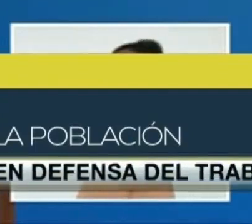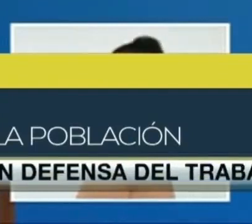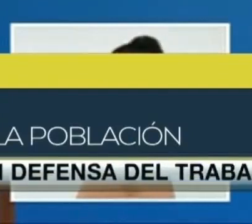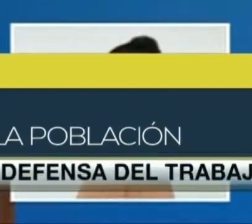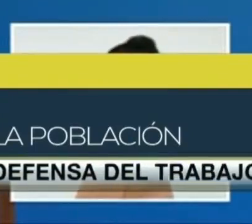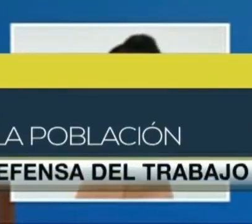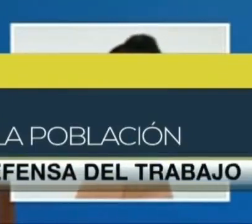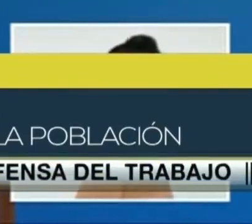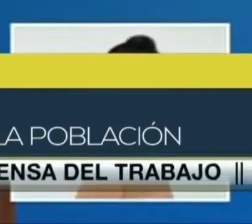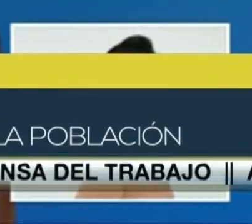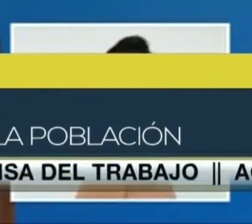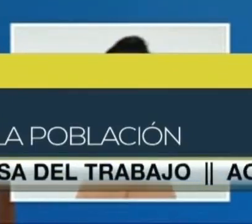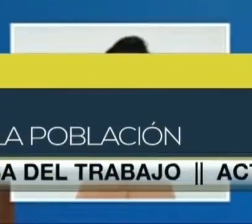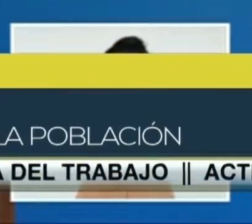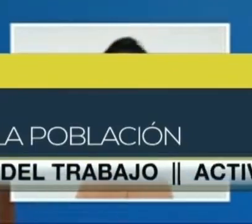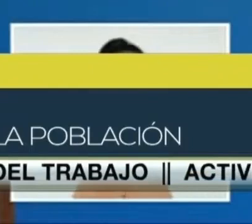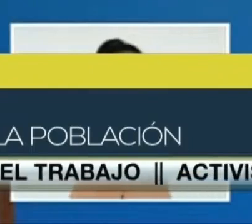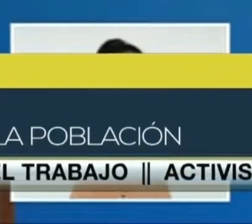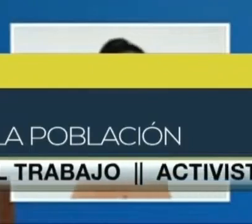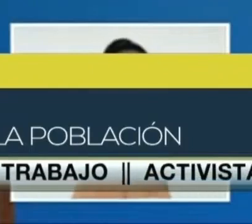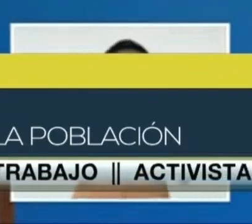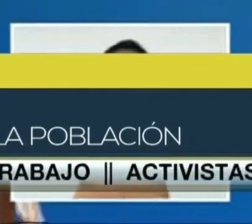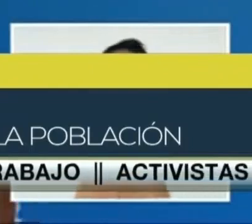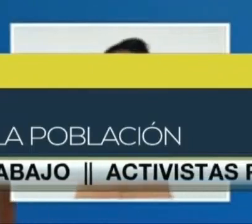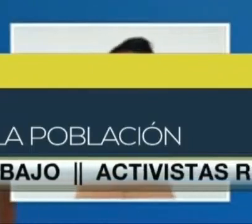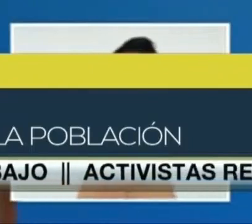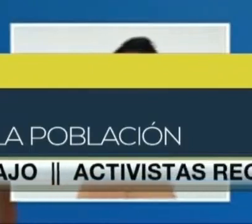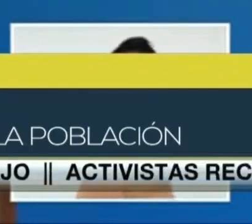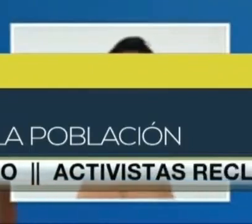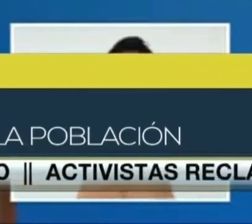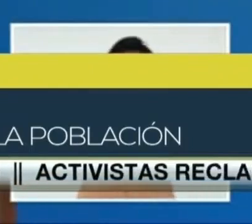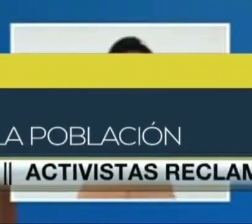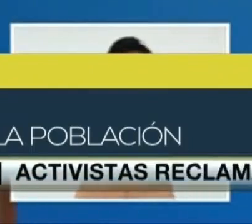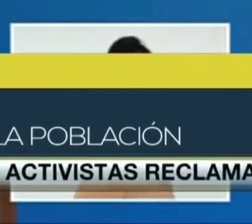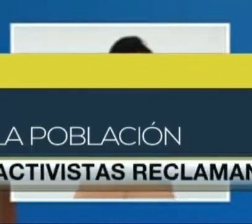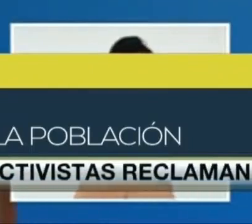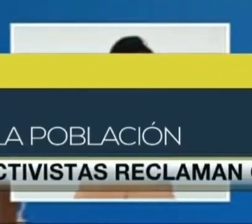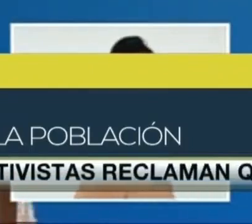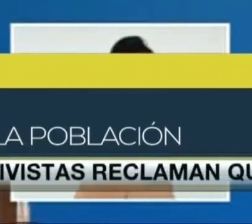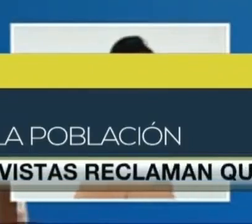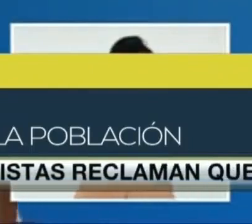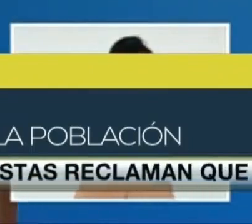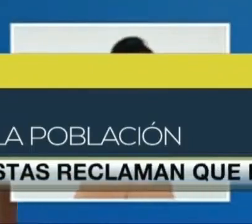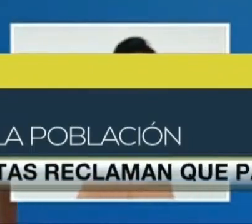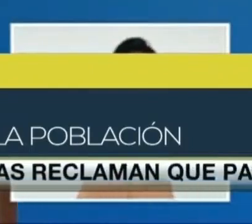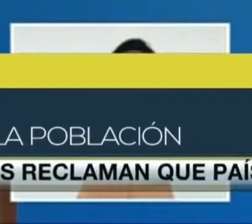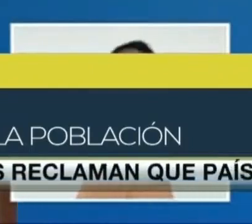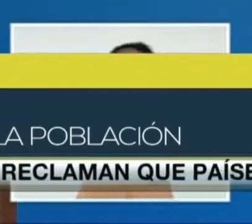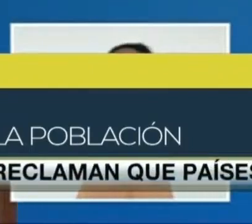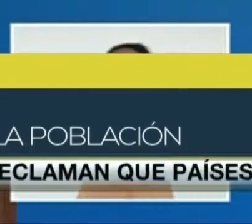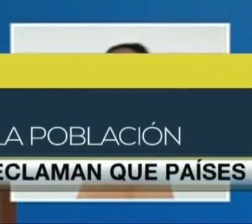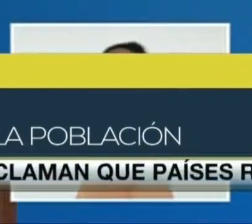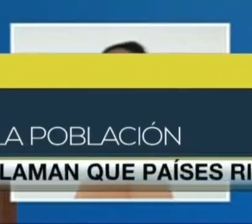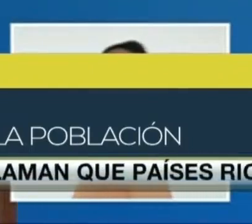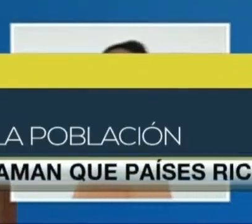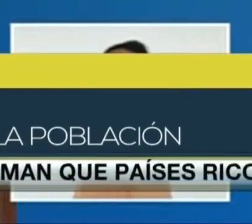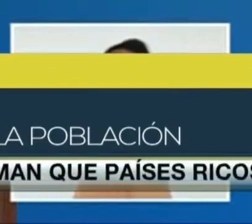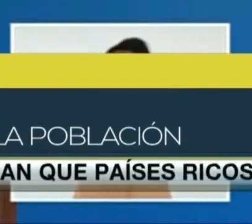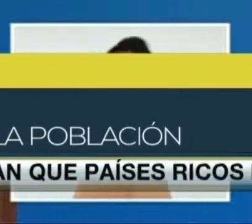El gobierno de los Estados Unidos sabe que el mecanismo COVAX era imposible para